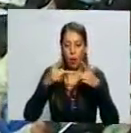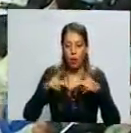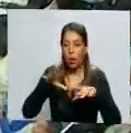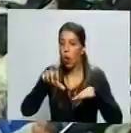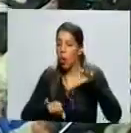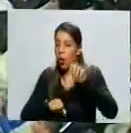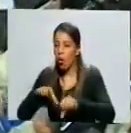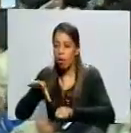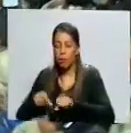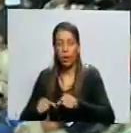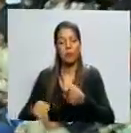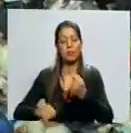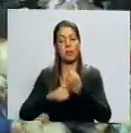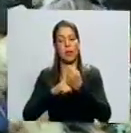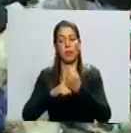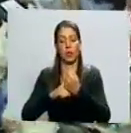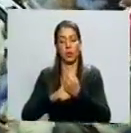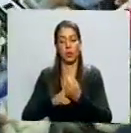me parece